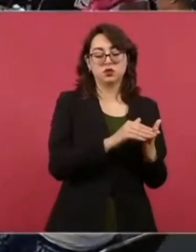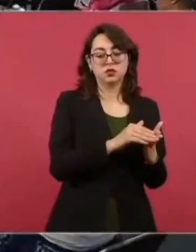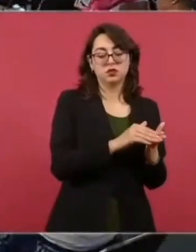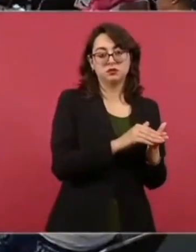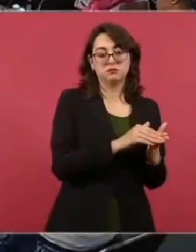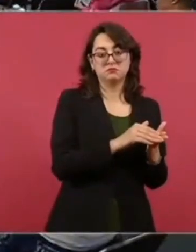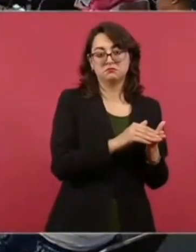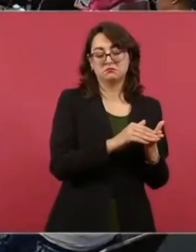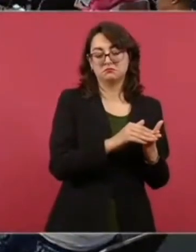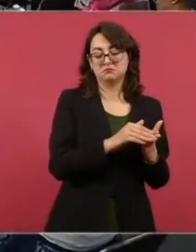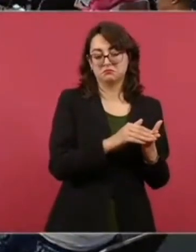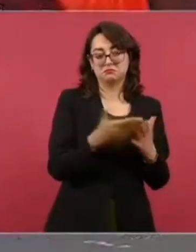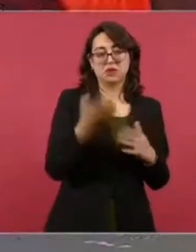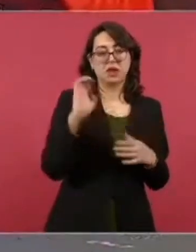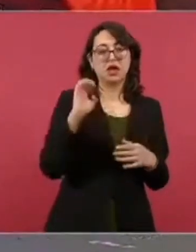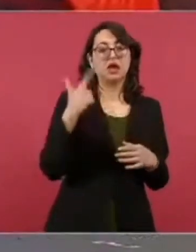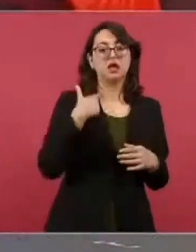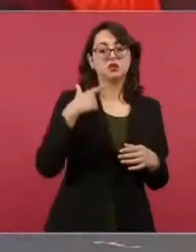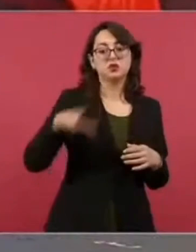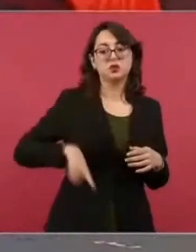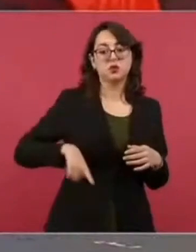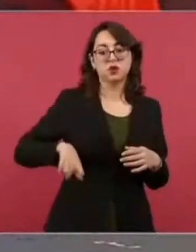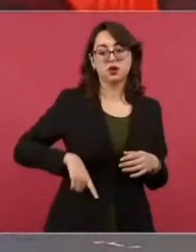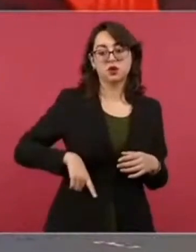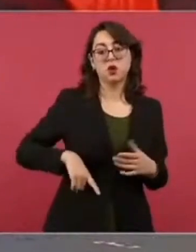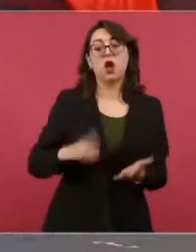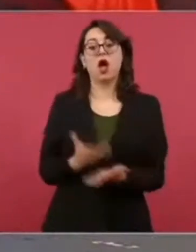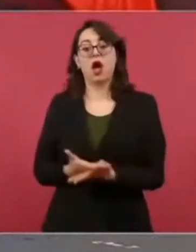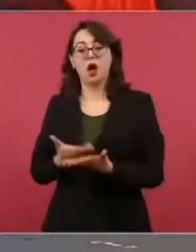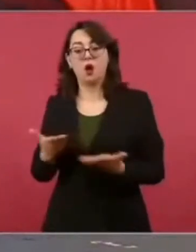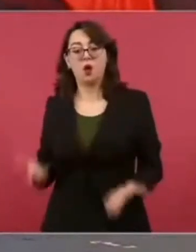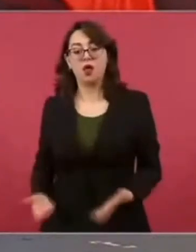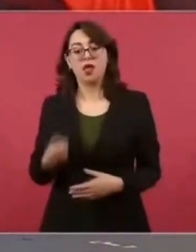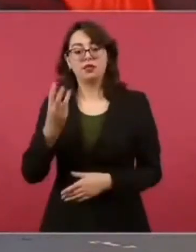a tres mil seiscientos ochenta